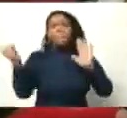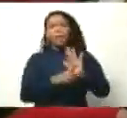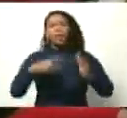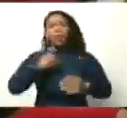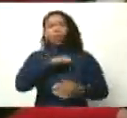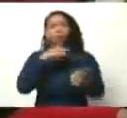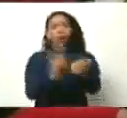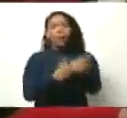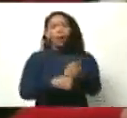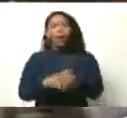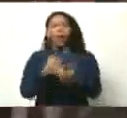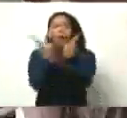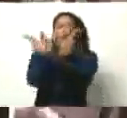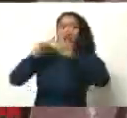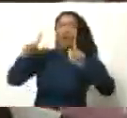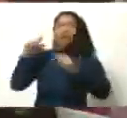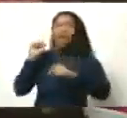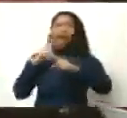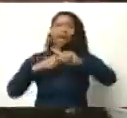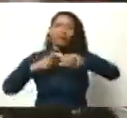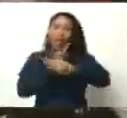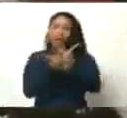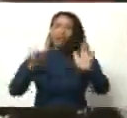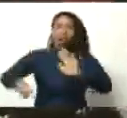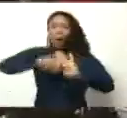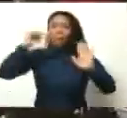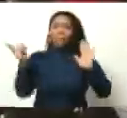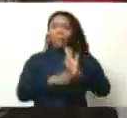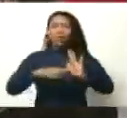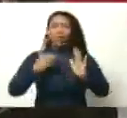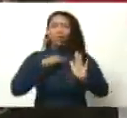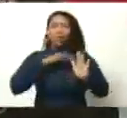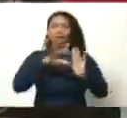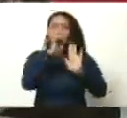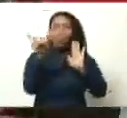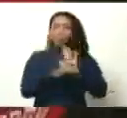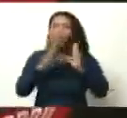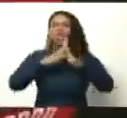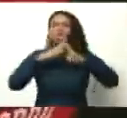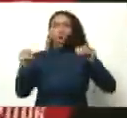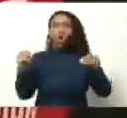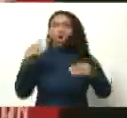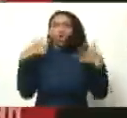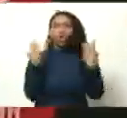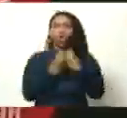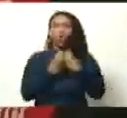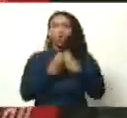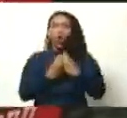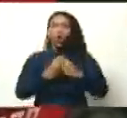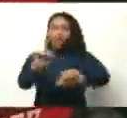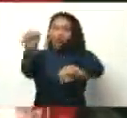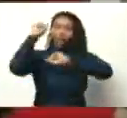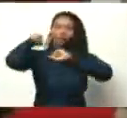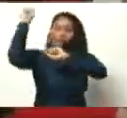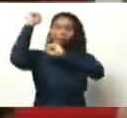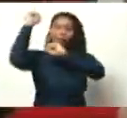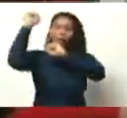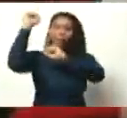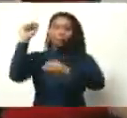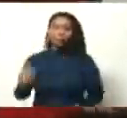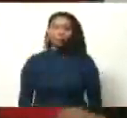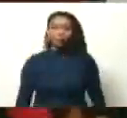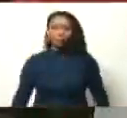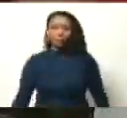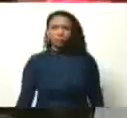hermano. ¡Free Alex Saab! ¡Libertad para nuestro diplomático! ¡Todas y todos juntos venceremos!